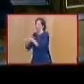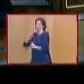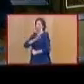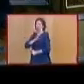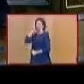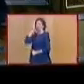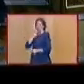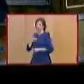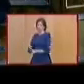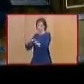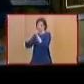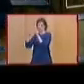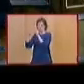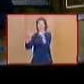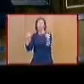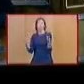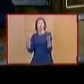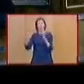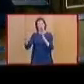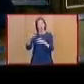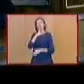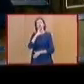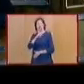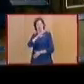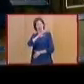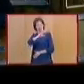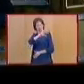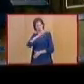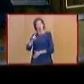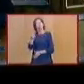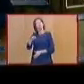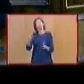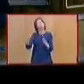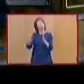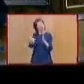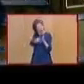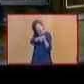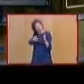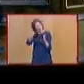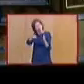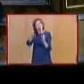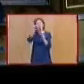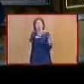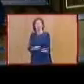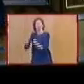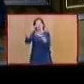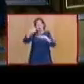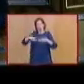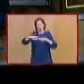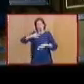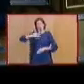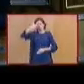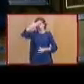Pues en este momento muy difícil, pero también es un buen momento para defender en política los principios en los que uno cree.